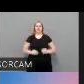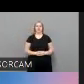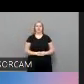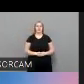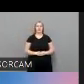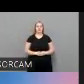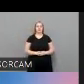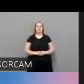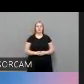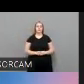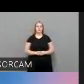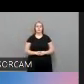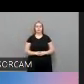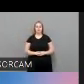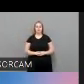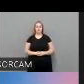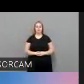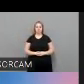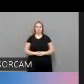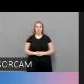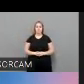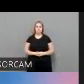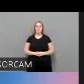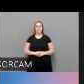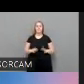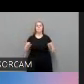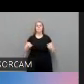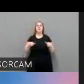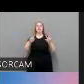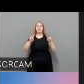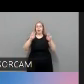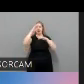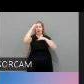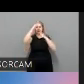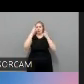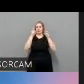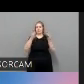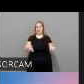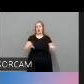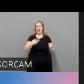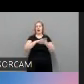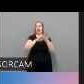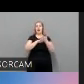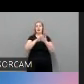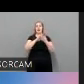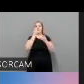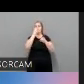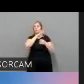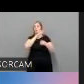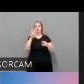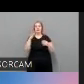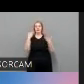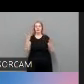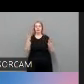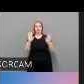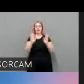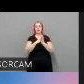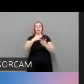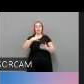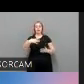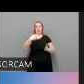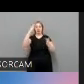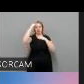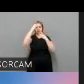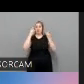Bueno, retomando la atención temprana, ¿qué mejor forma de hablar de atención temprana que acudir al libro blanco de la atención